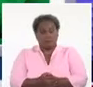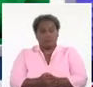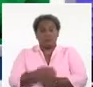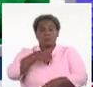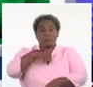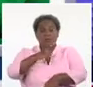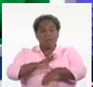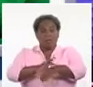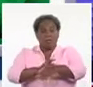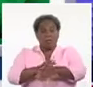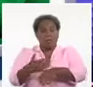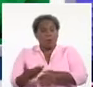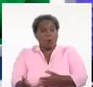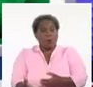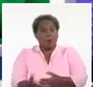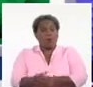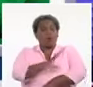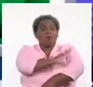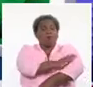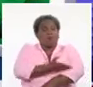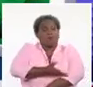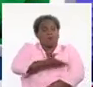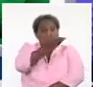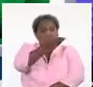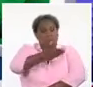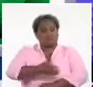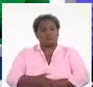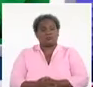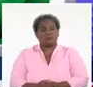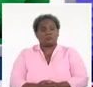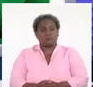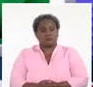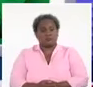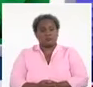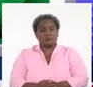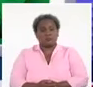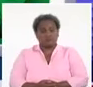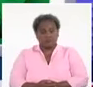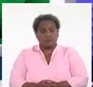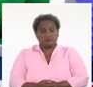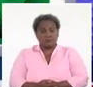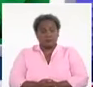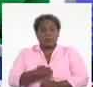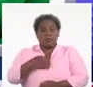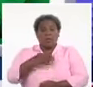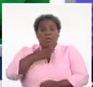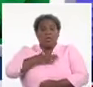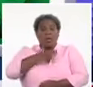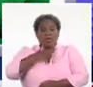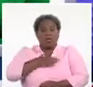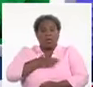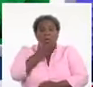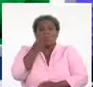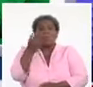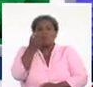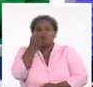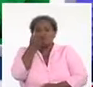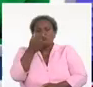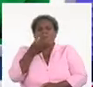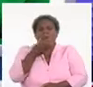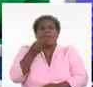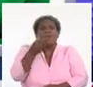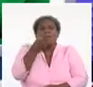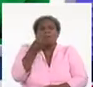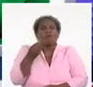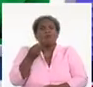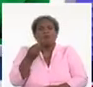comorbilidad, hipertensión arterial. Inicialmente con tos, pérdida de olfato y del gusto. Y